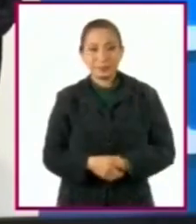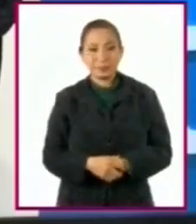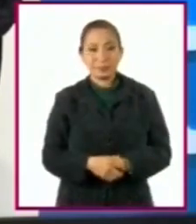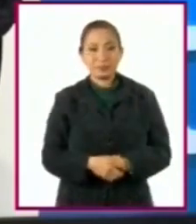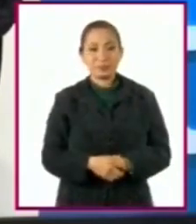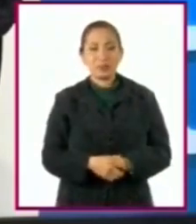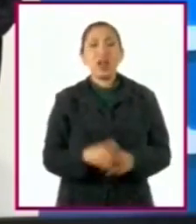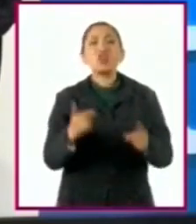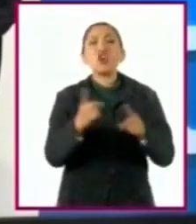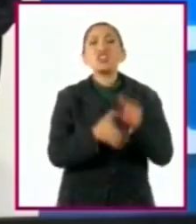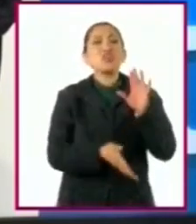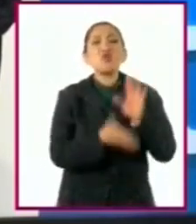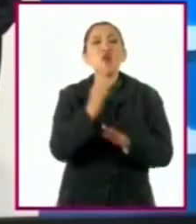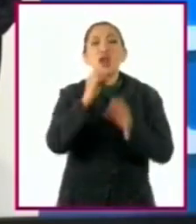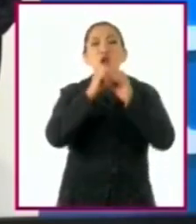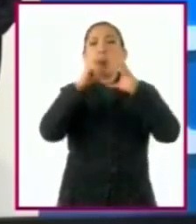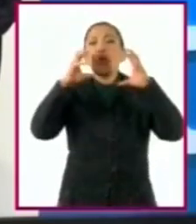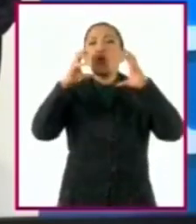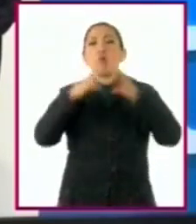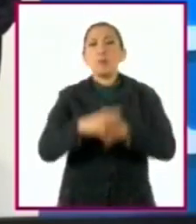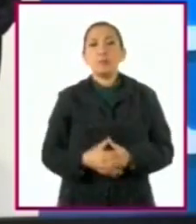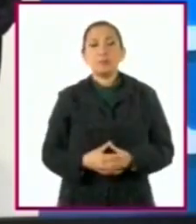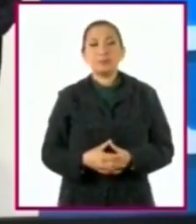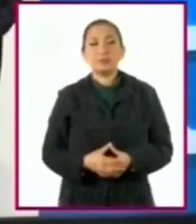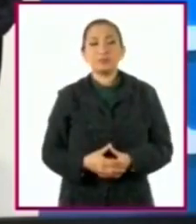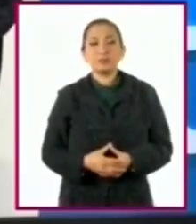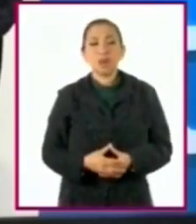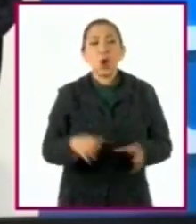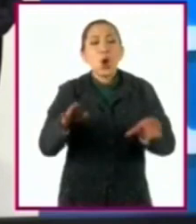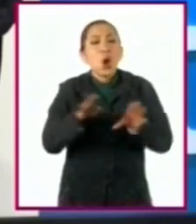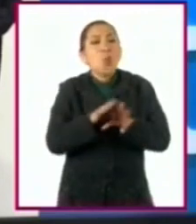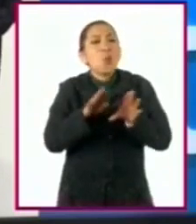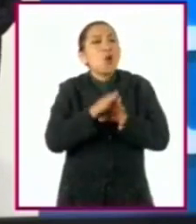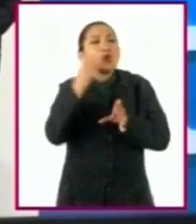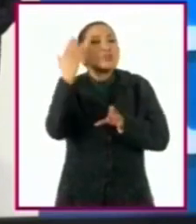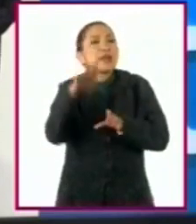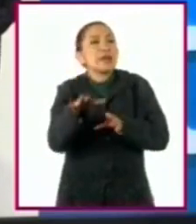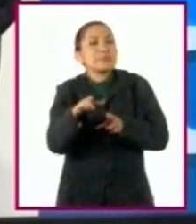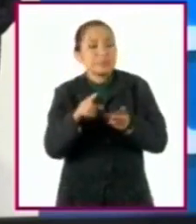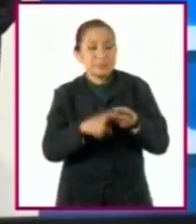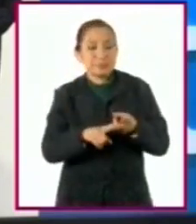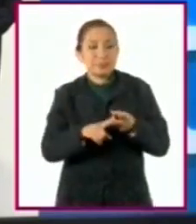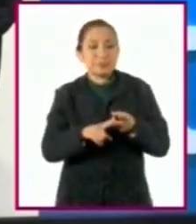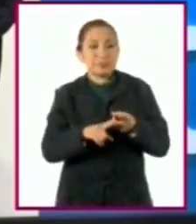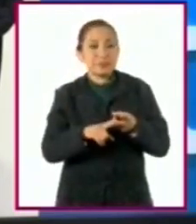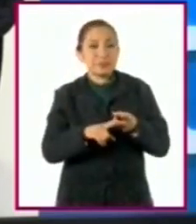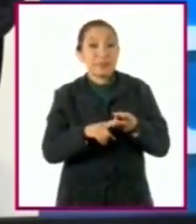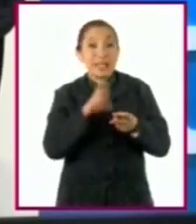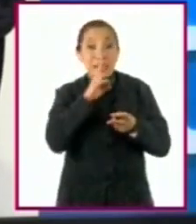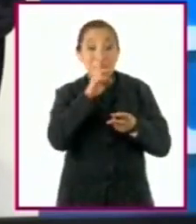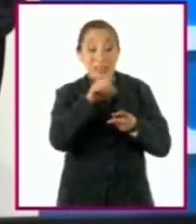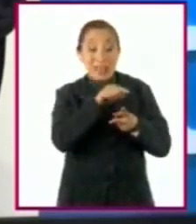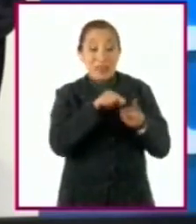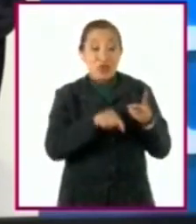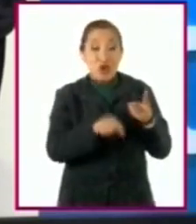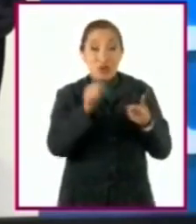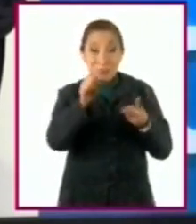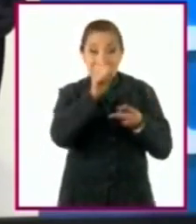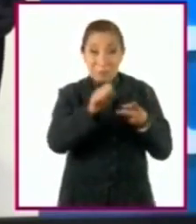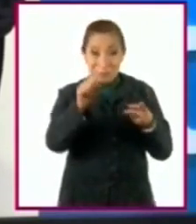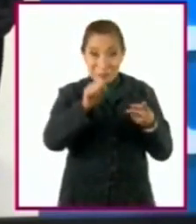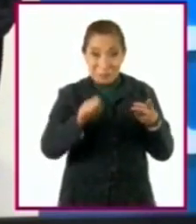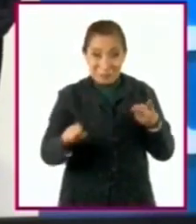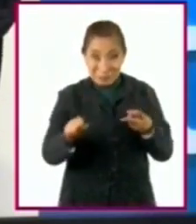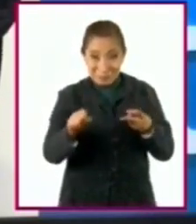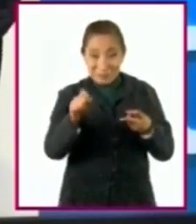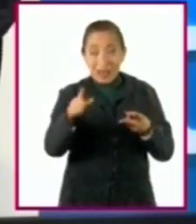¿Hacia dónde se desplazó el globo? ¿Cómo podremos saberlo? Las respuestas que des a estas